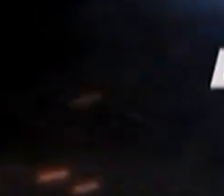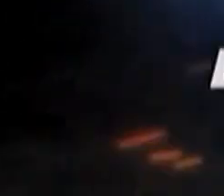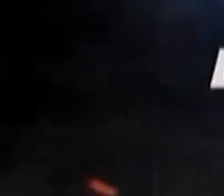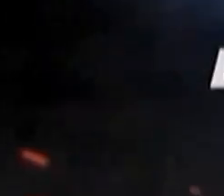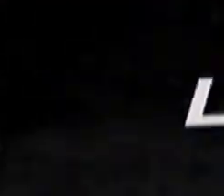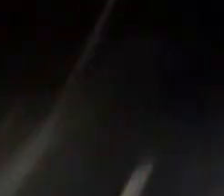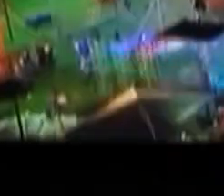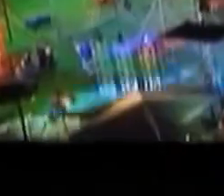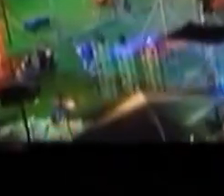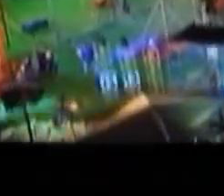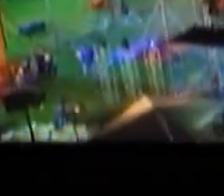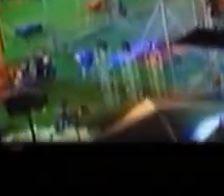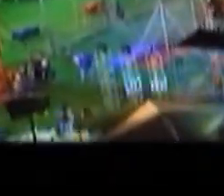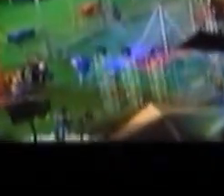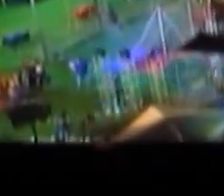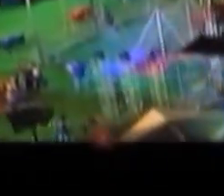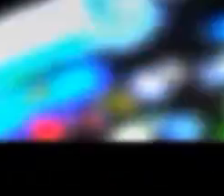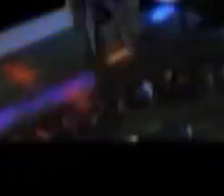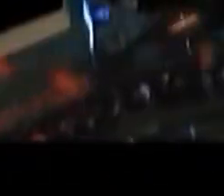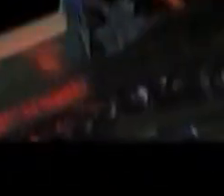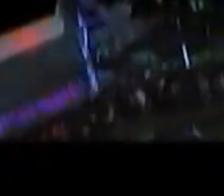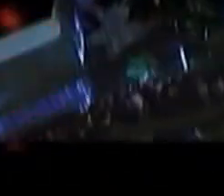para la gran final.